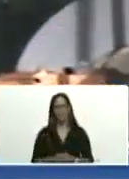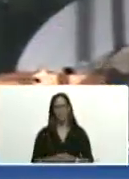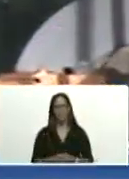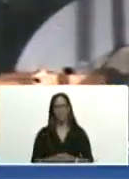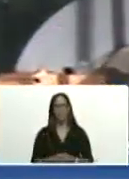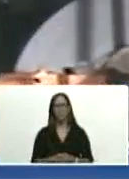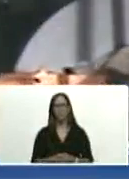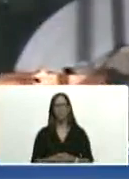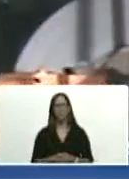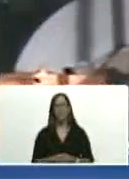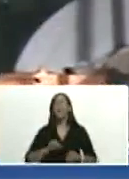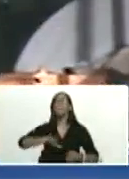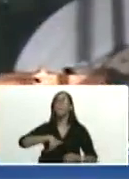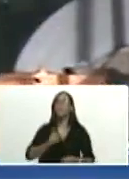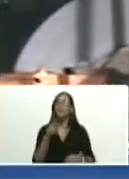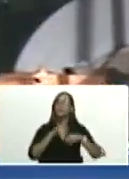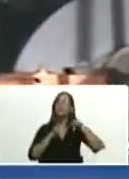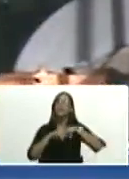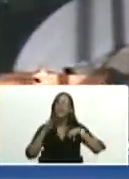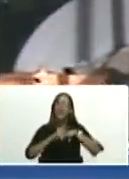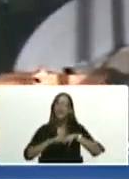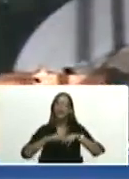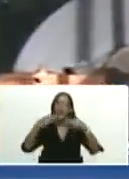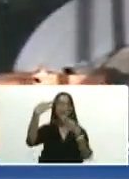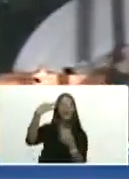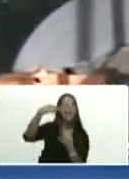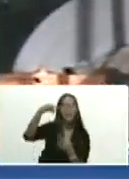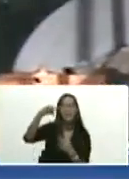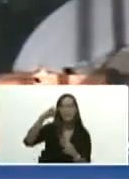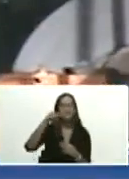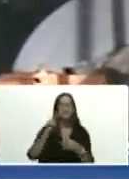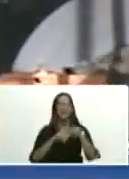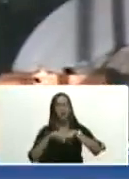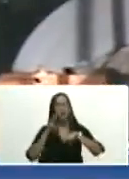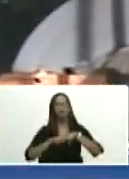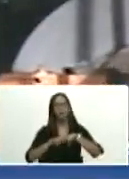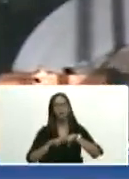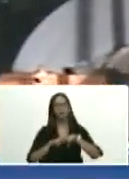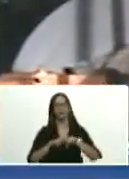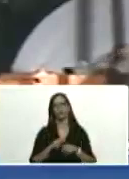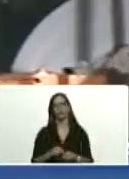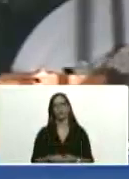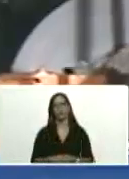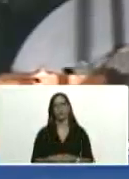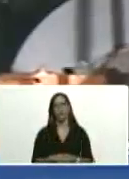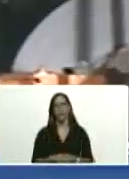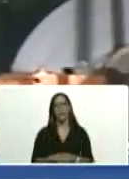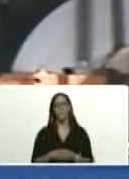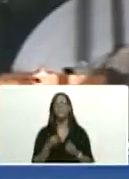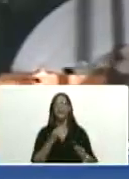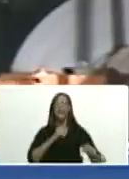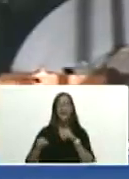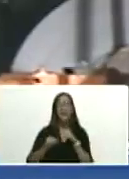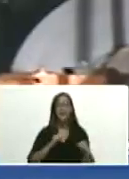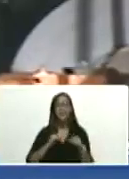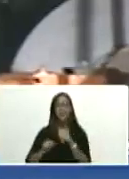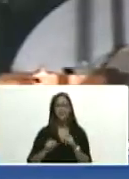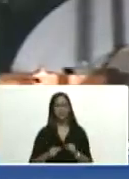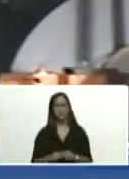poder construir documentos para la construcción para la gestión